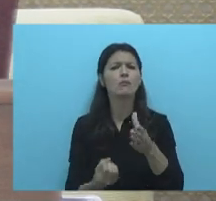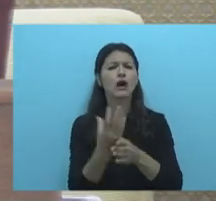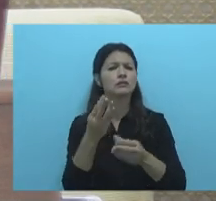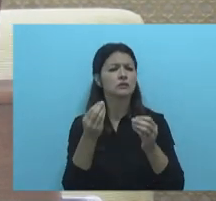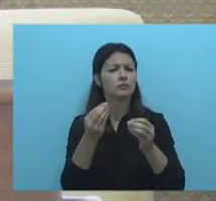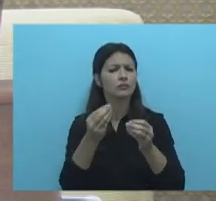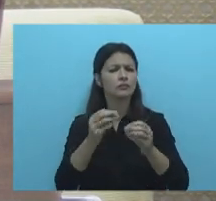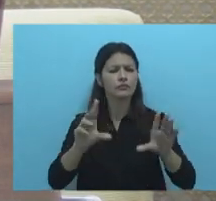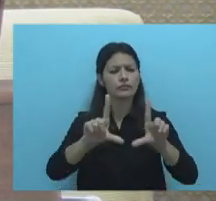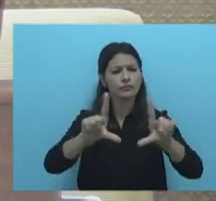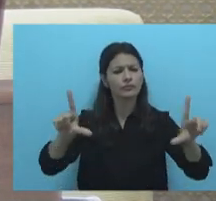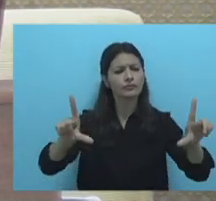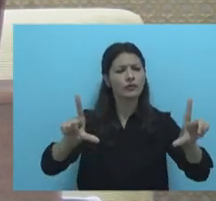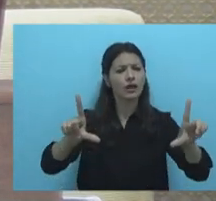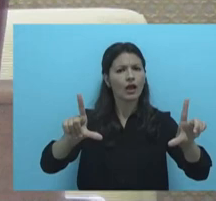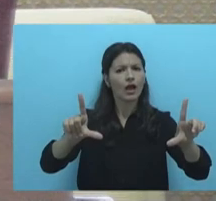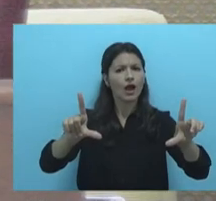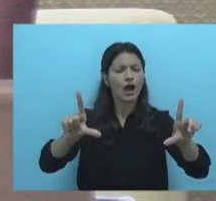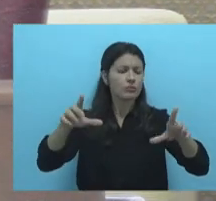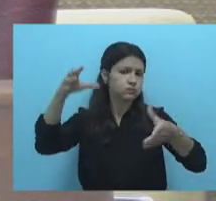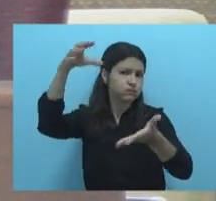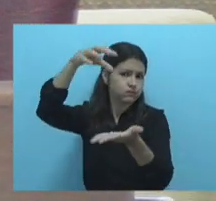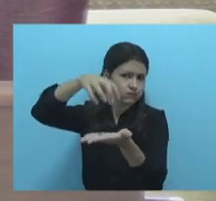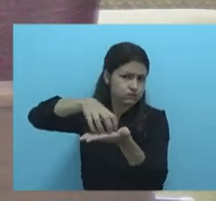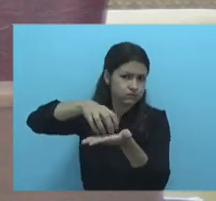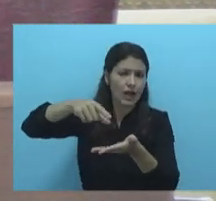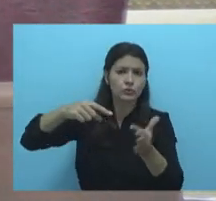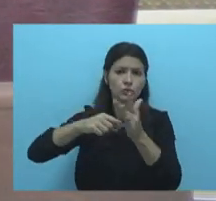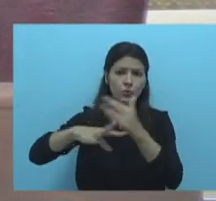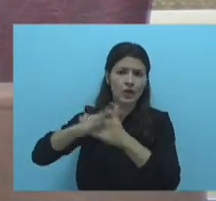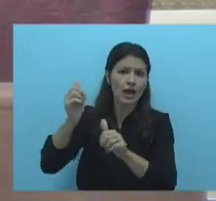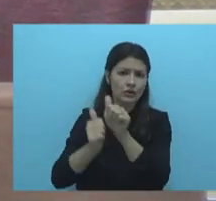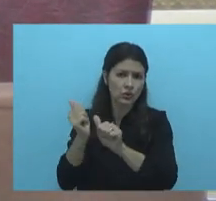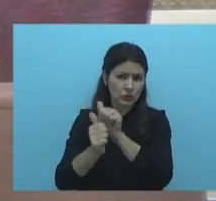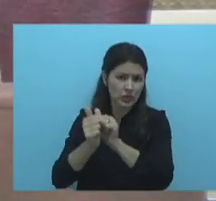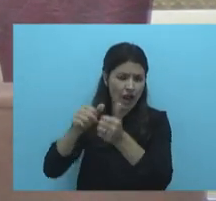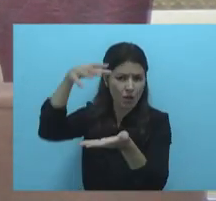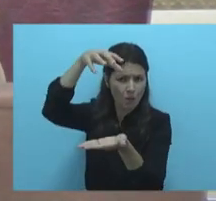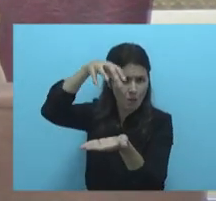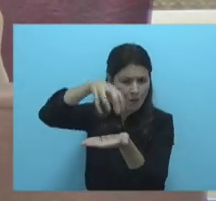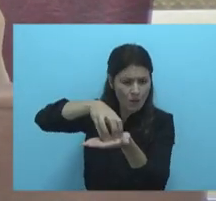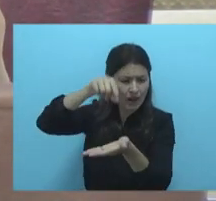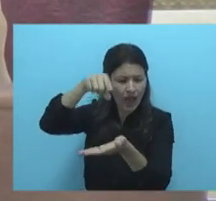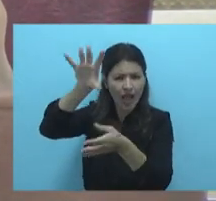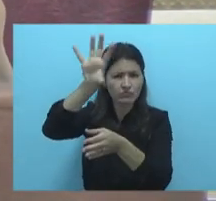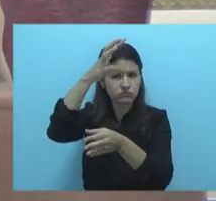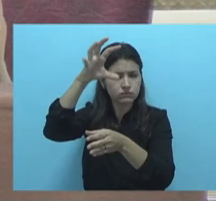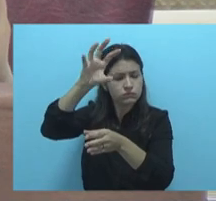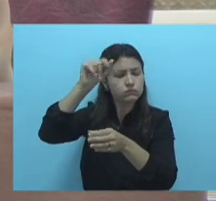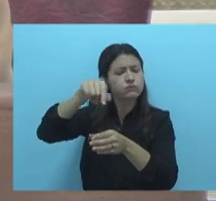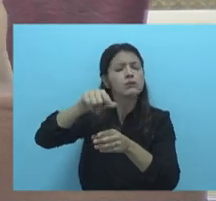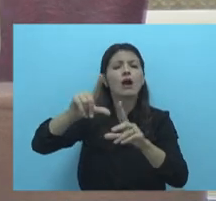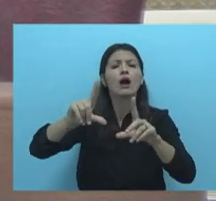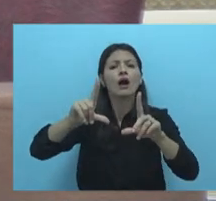en Canal 5 de Rosario, y hablo expresamente de trapo porque es una terminología